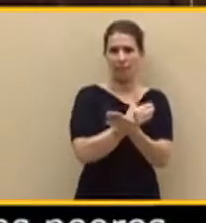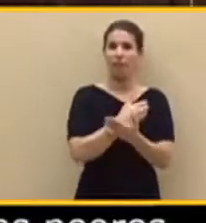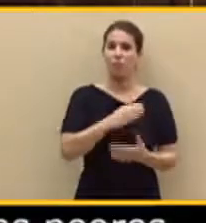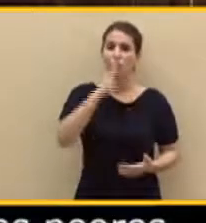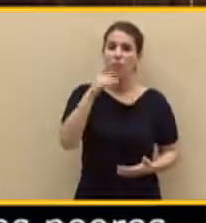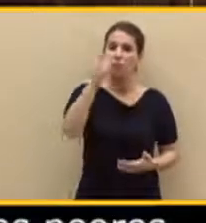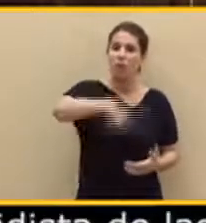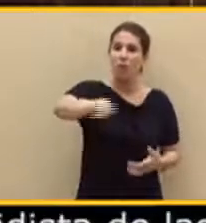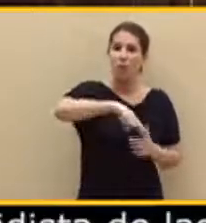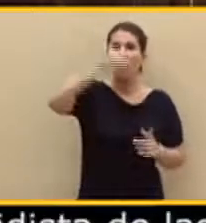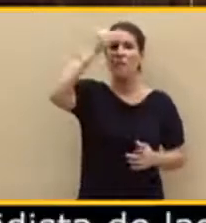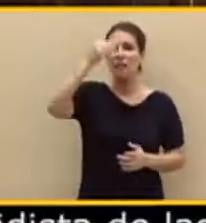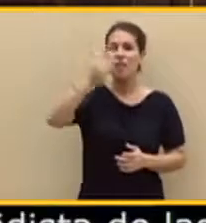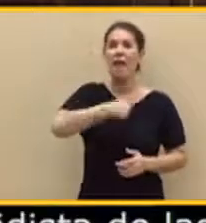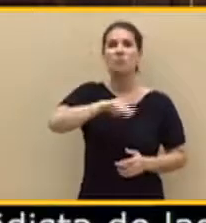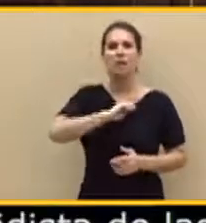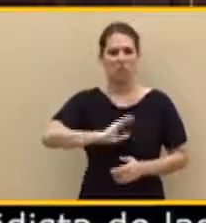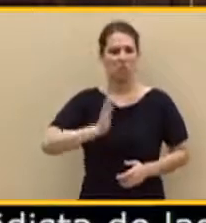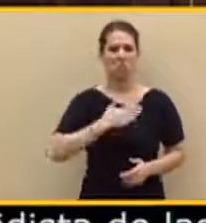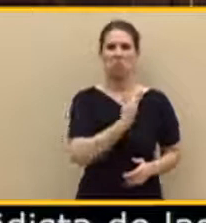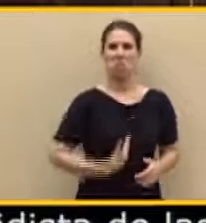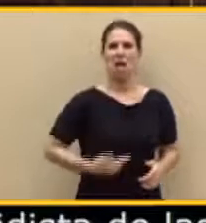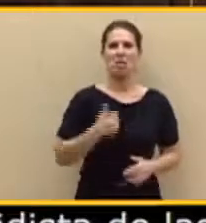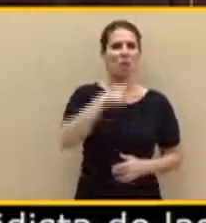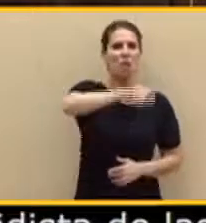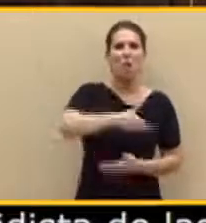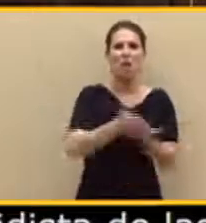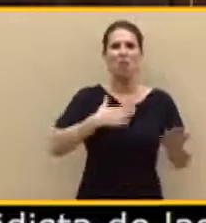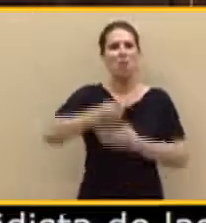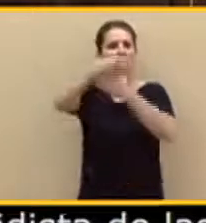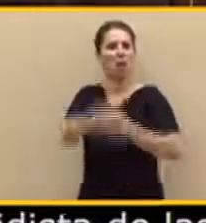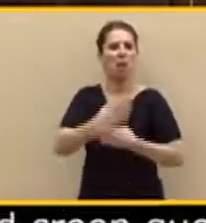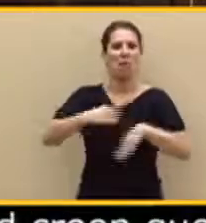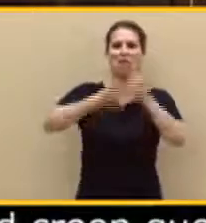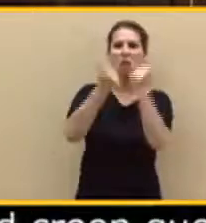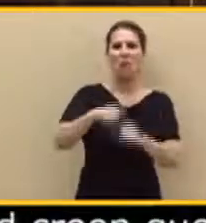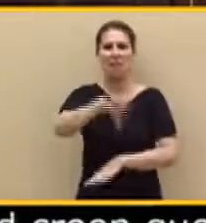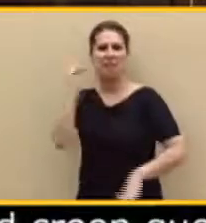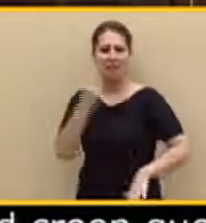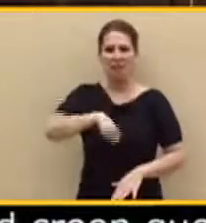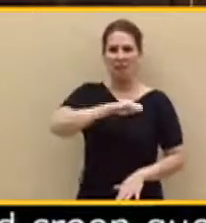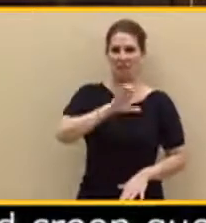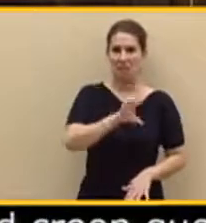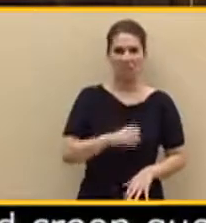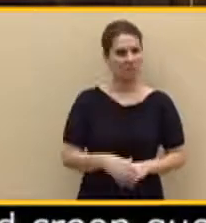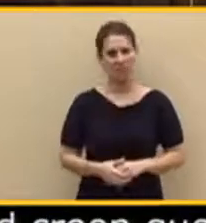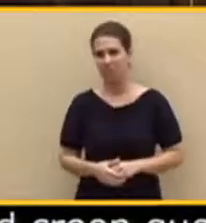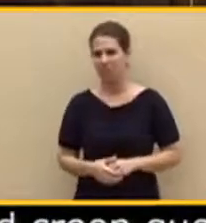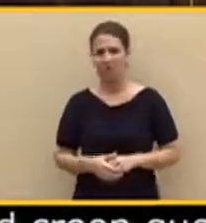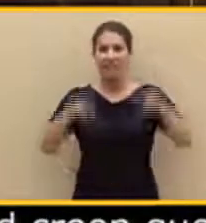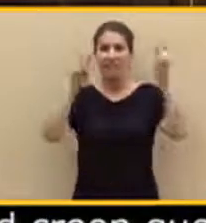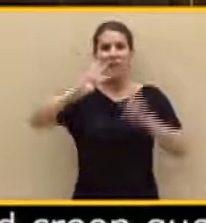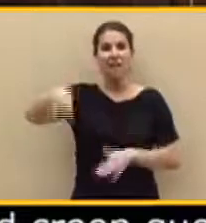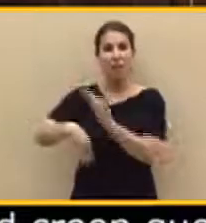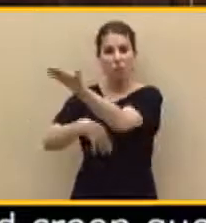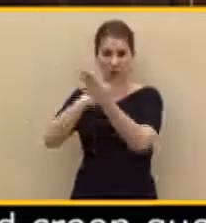es suya y que pueden imponerle a los ciudadanos de este país su forma de entenderla. Y la crisis abierta en el caso de Cataluña es